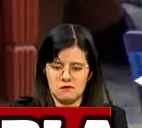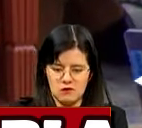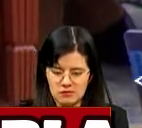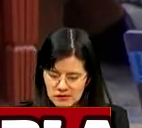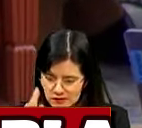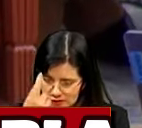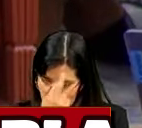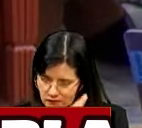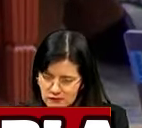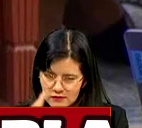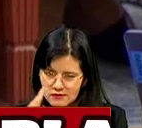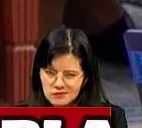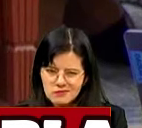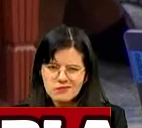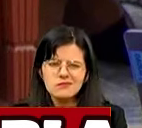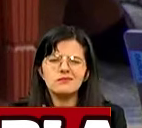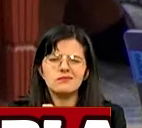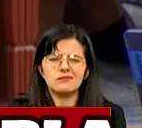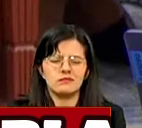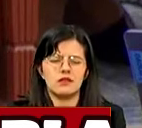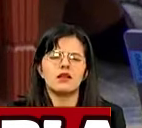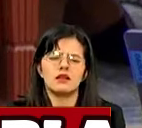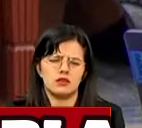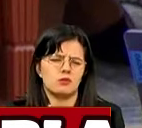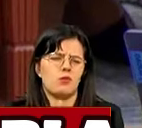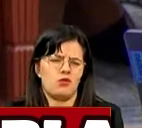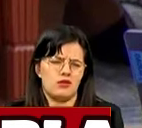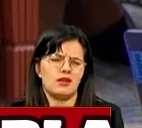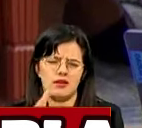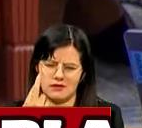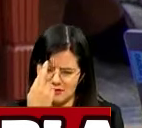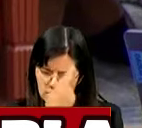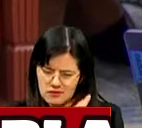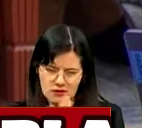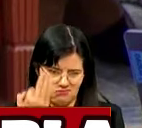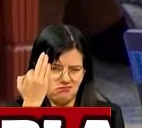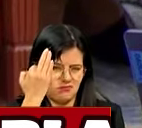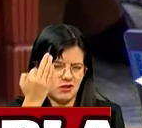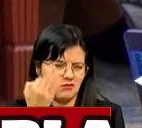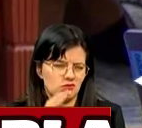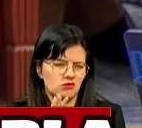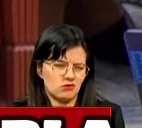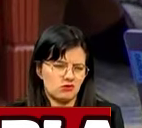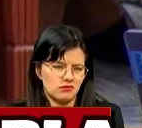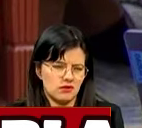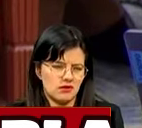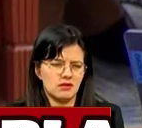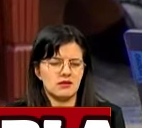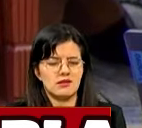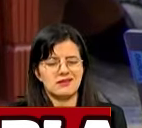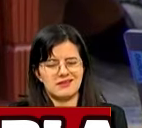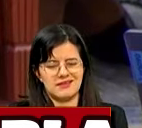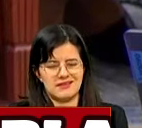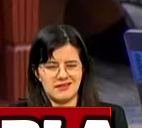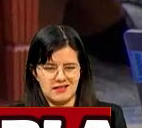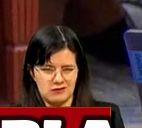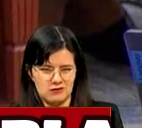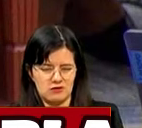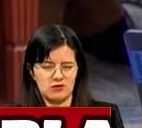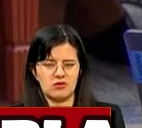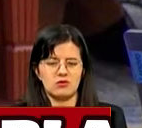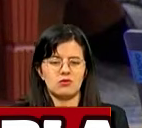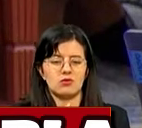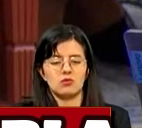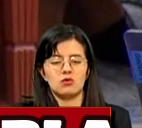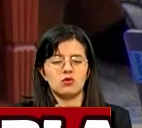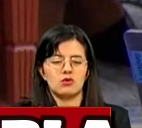sí fue viable esa revisión. Se presentaron el 13 y 14, uno y dos